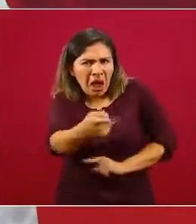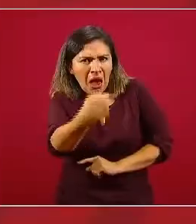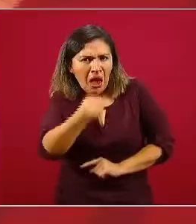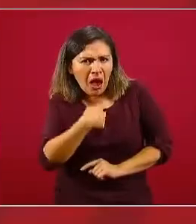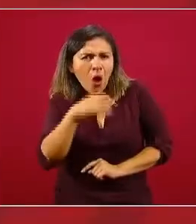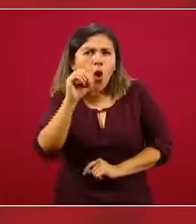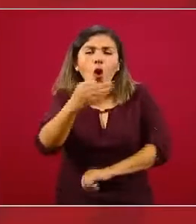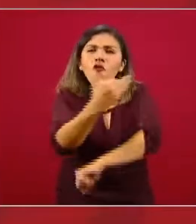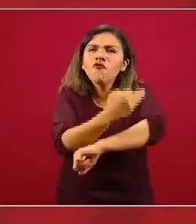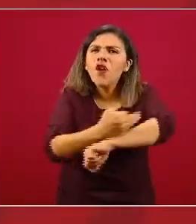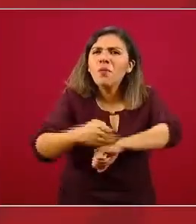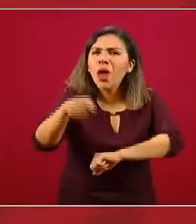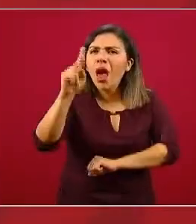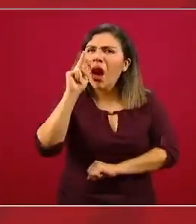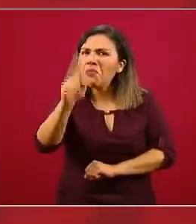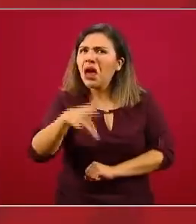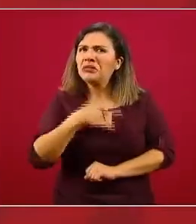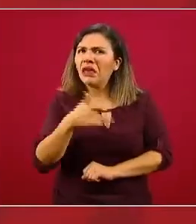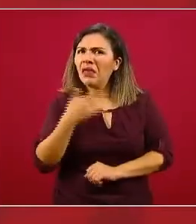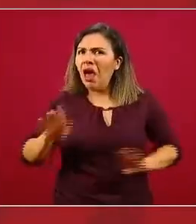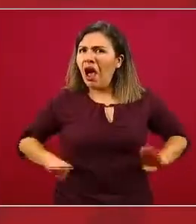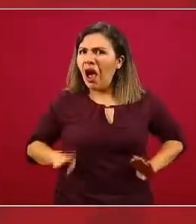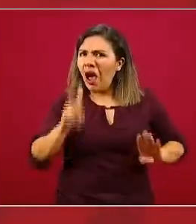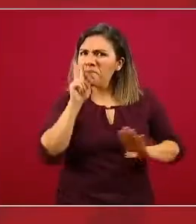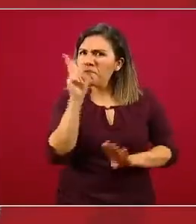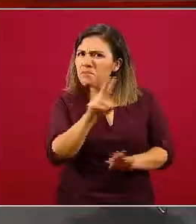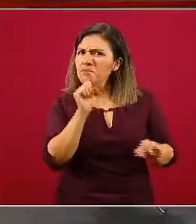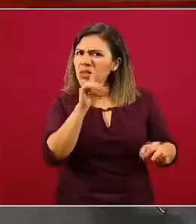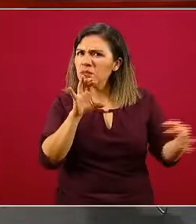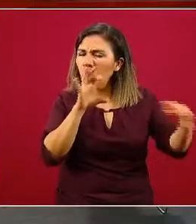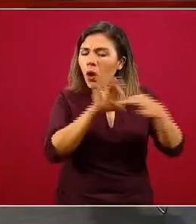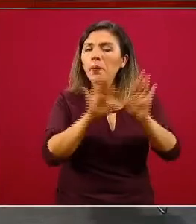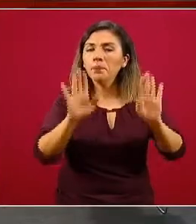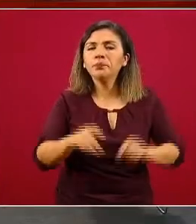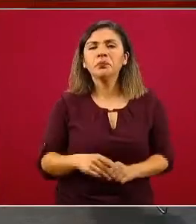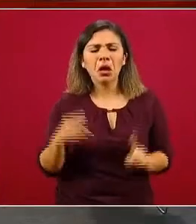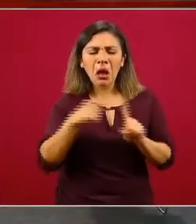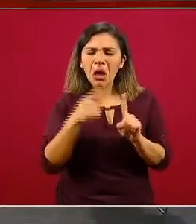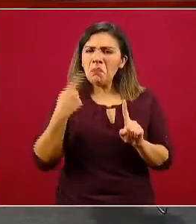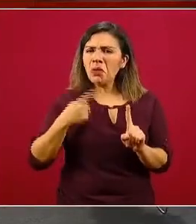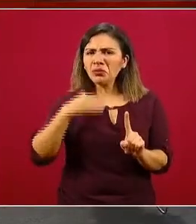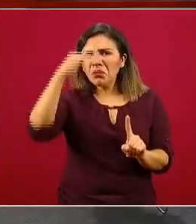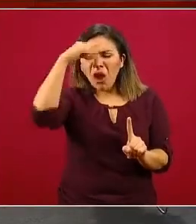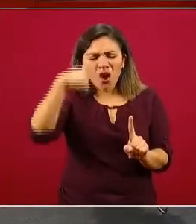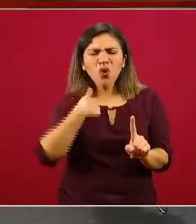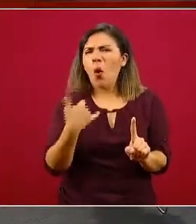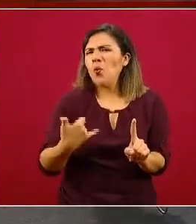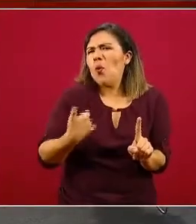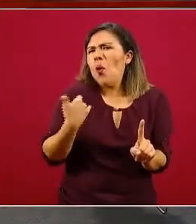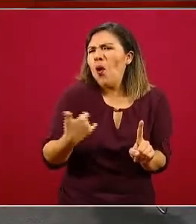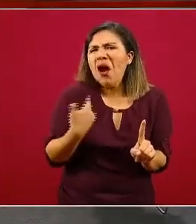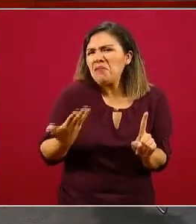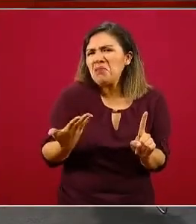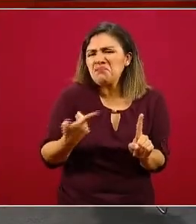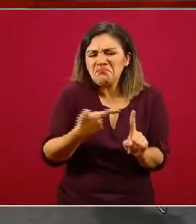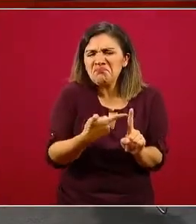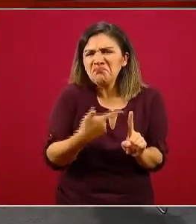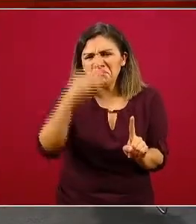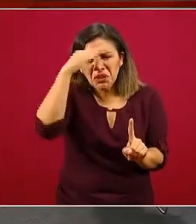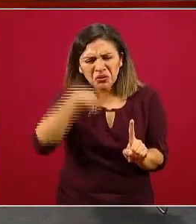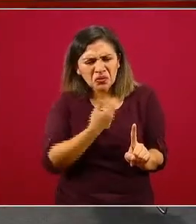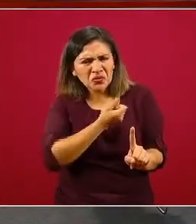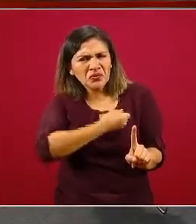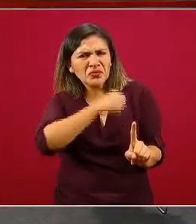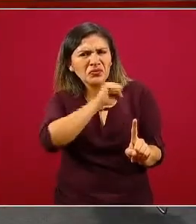o tiene un familiar que se identifique con esta característica, piensa que es demasiado joven o piensa que es completamente